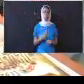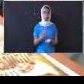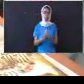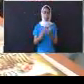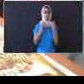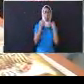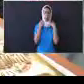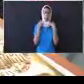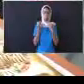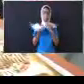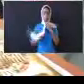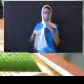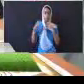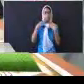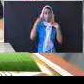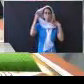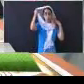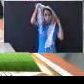Aleluya.